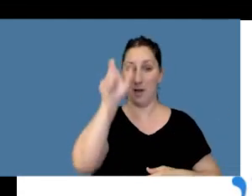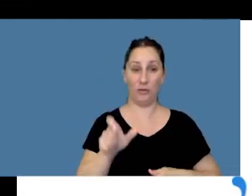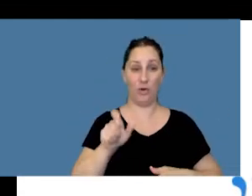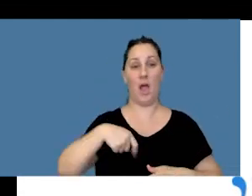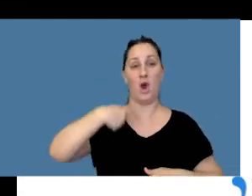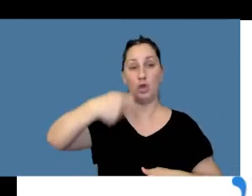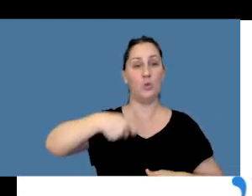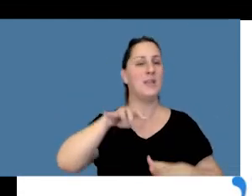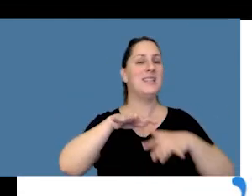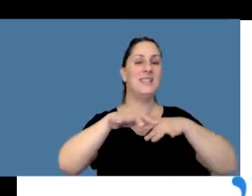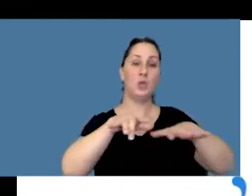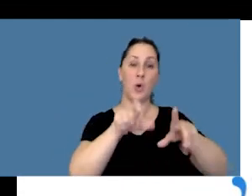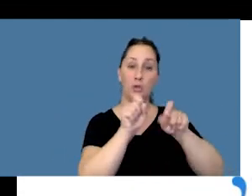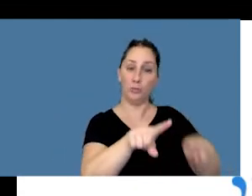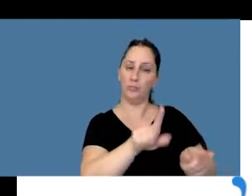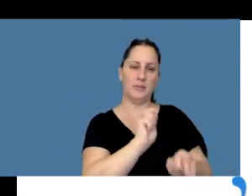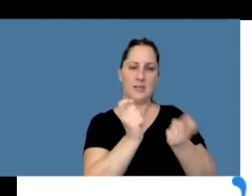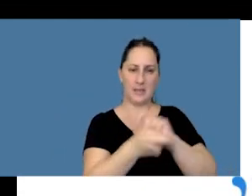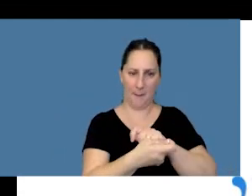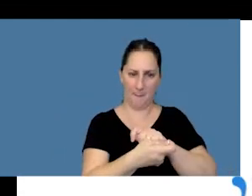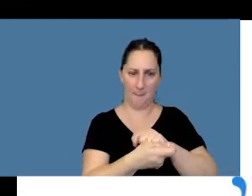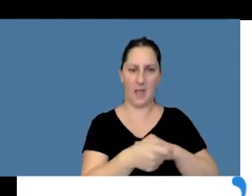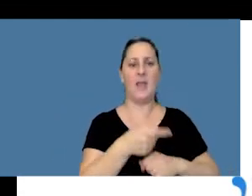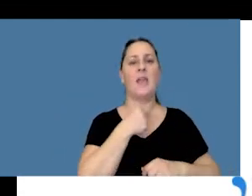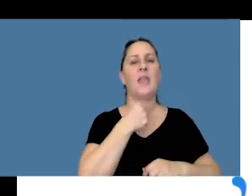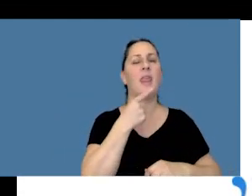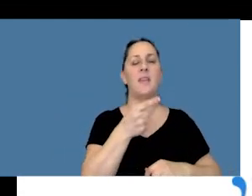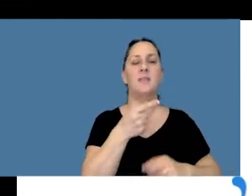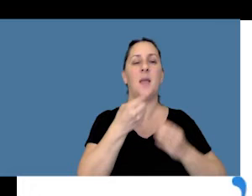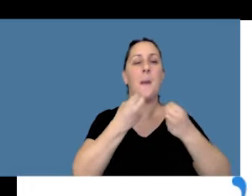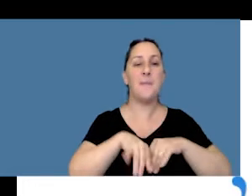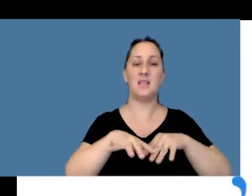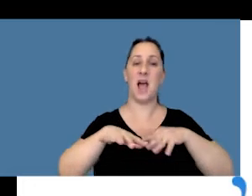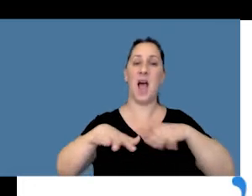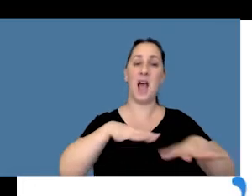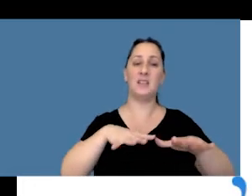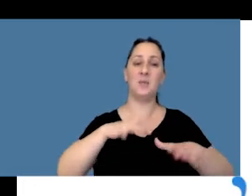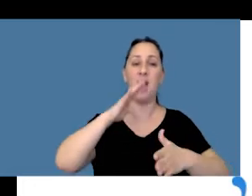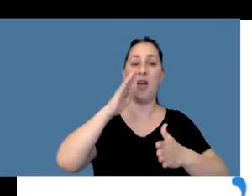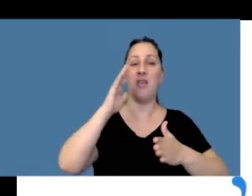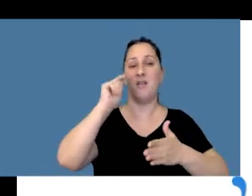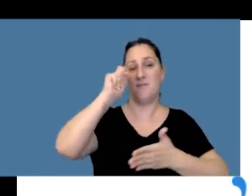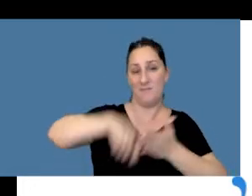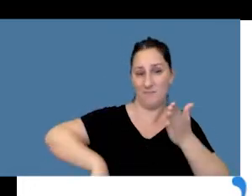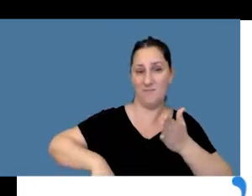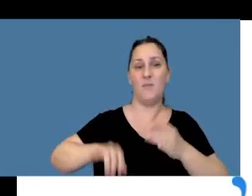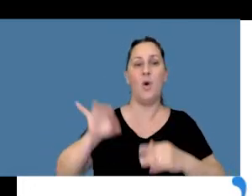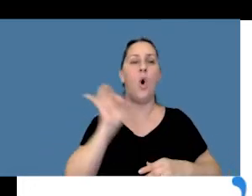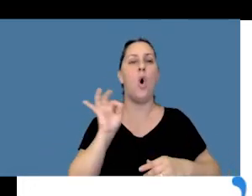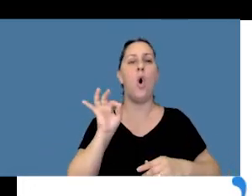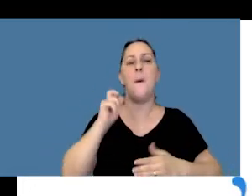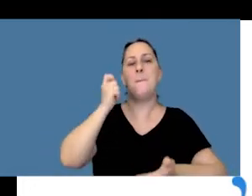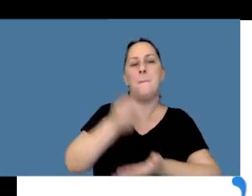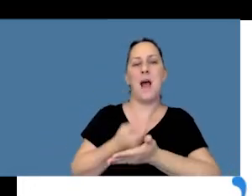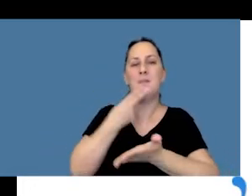esta circunstancia? Es decir, entra con una actividad dependiente o deja, digamos, de